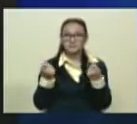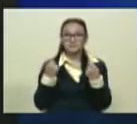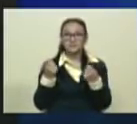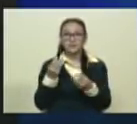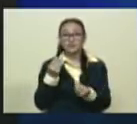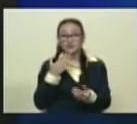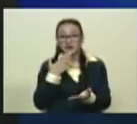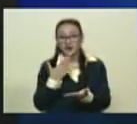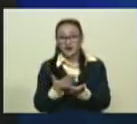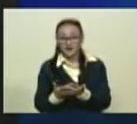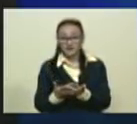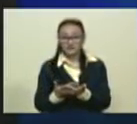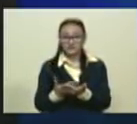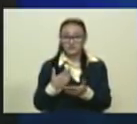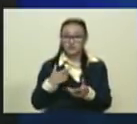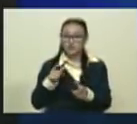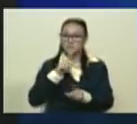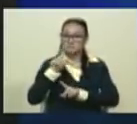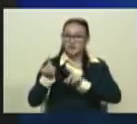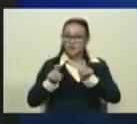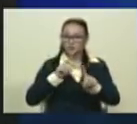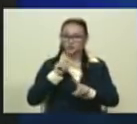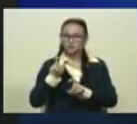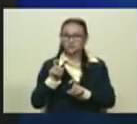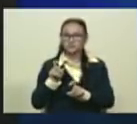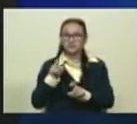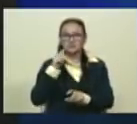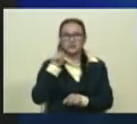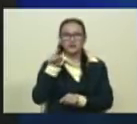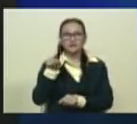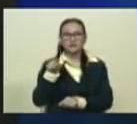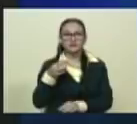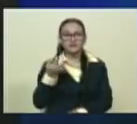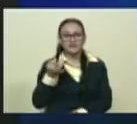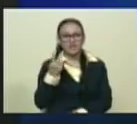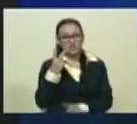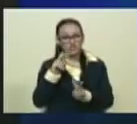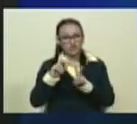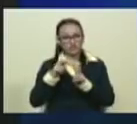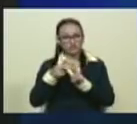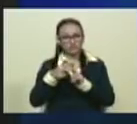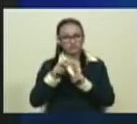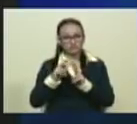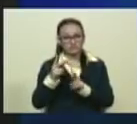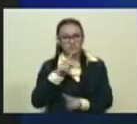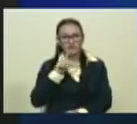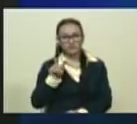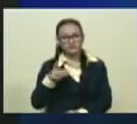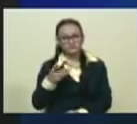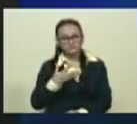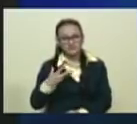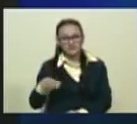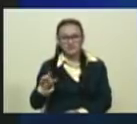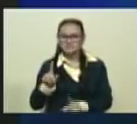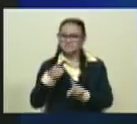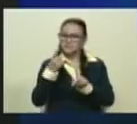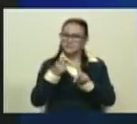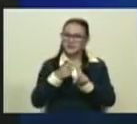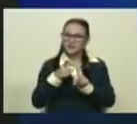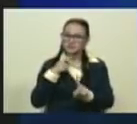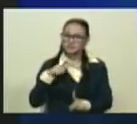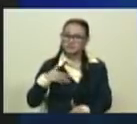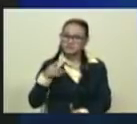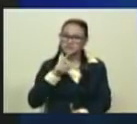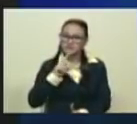Muchísimas gracias por dejarme hacer estas preguntas. En realidad son dos. Señor presidente, en primer lugar, le quería